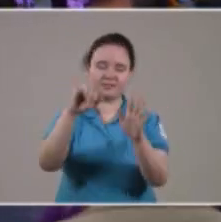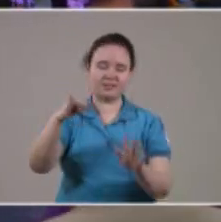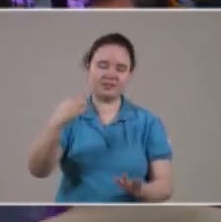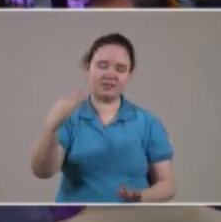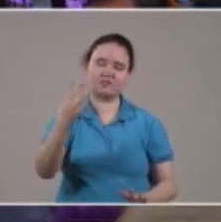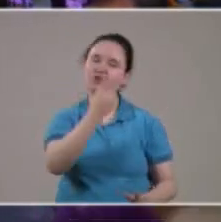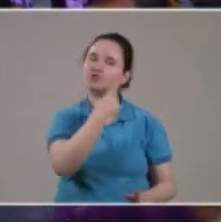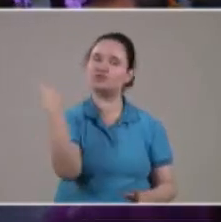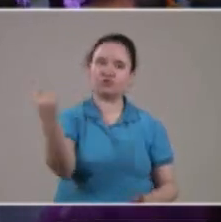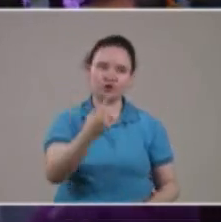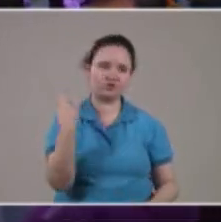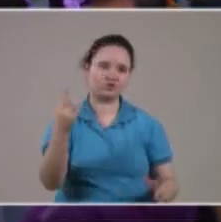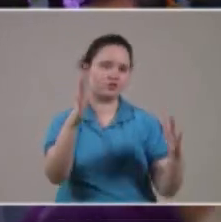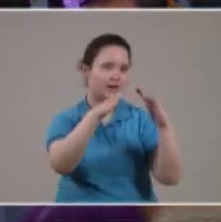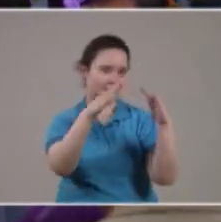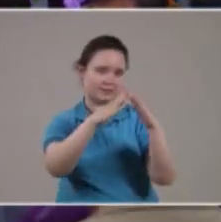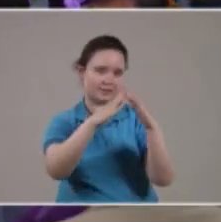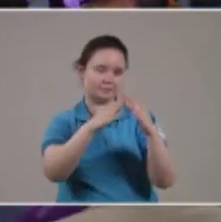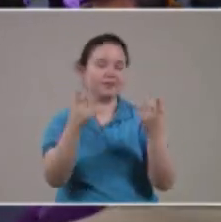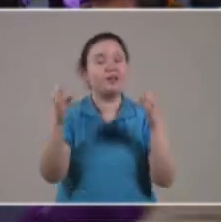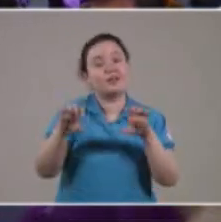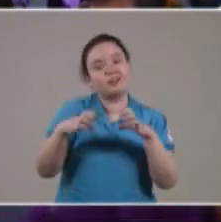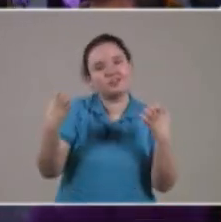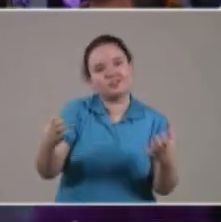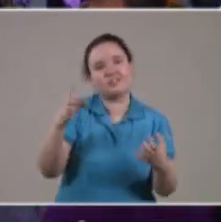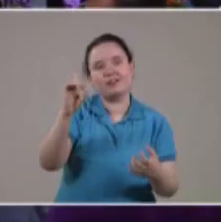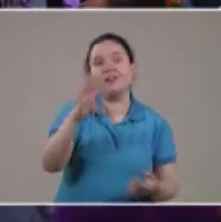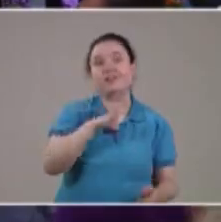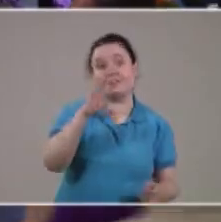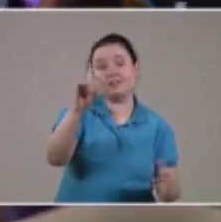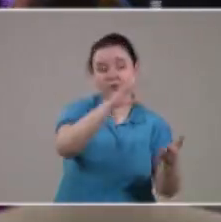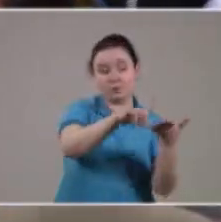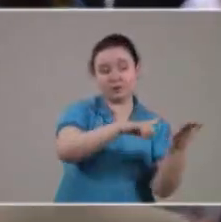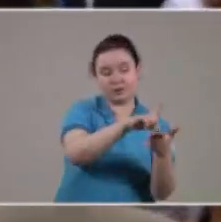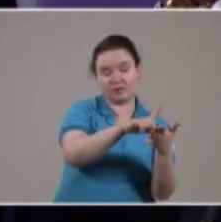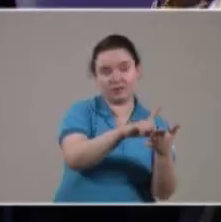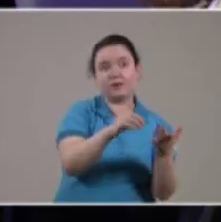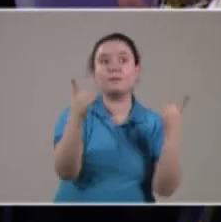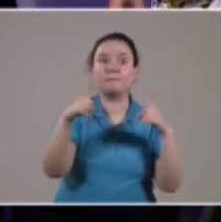Solo el arca solo podía estar en un lugar. Hoy sí.